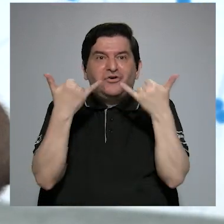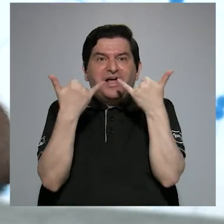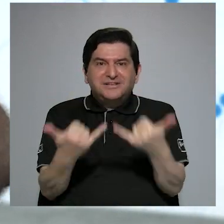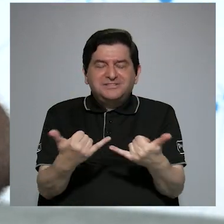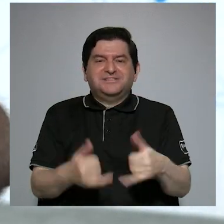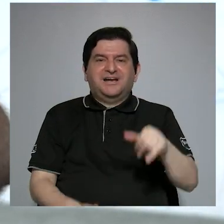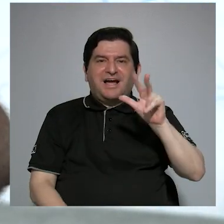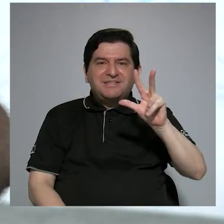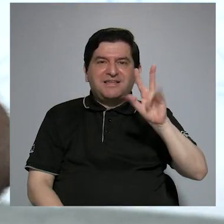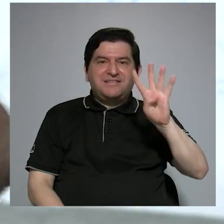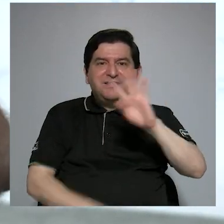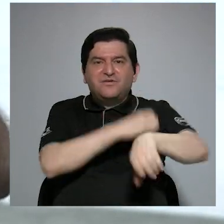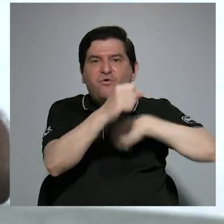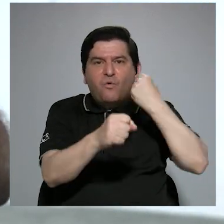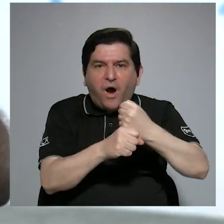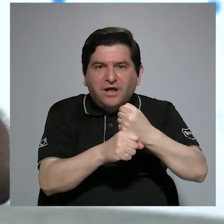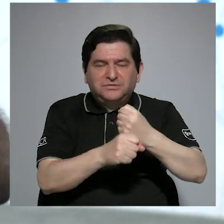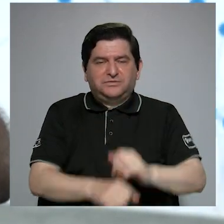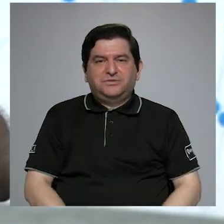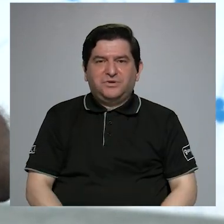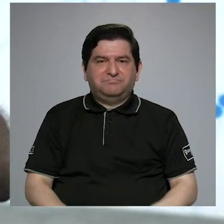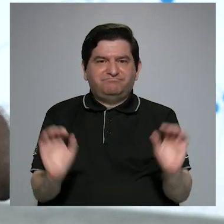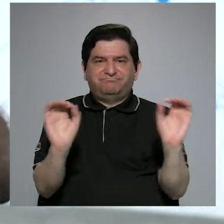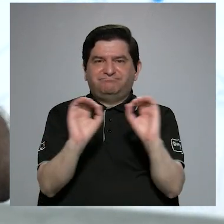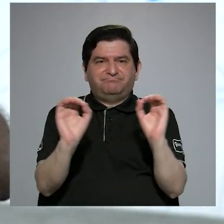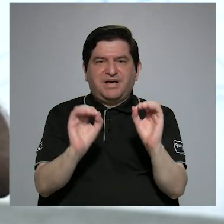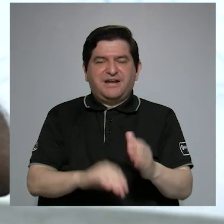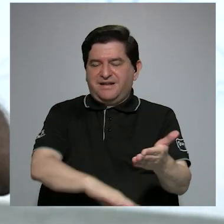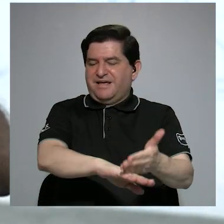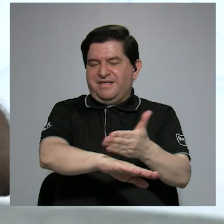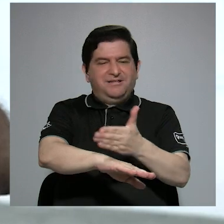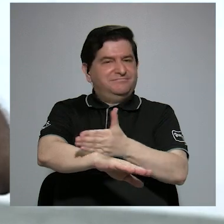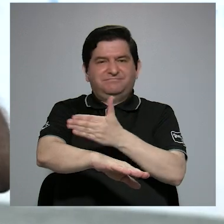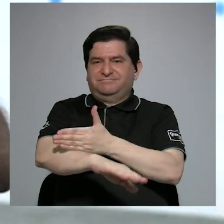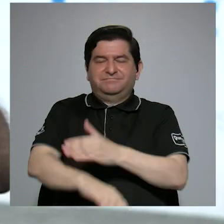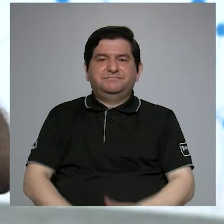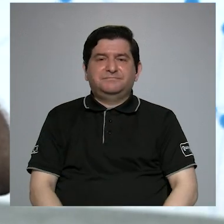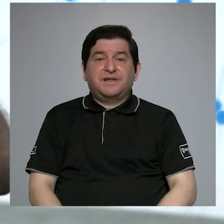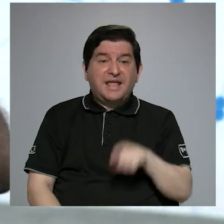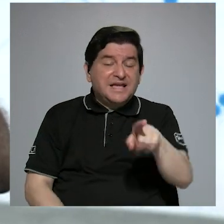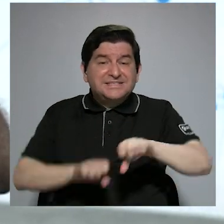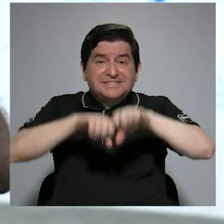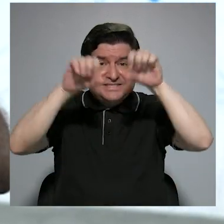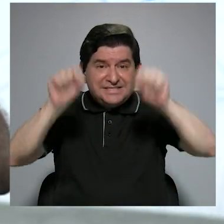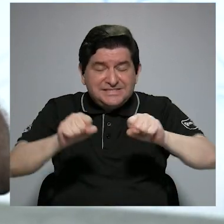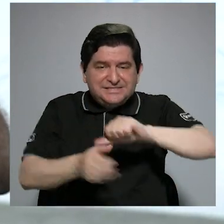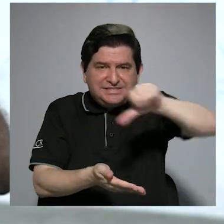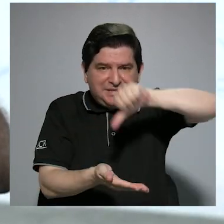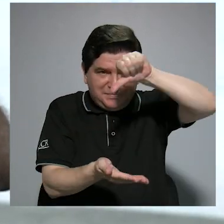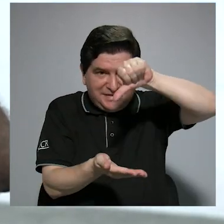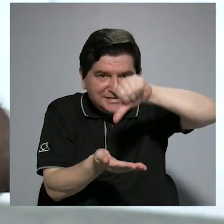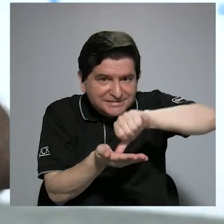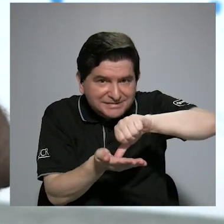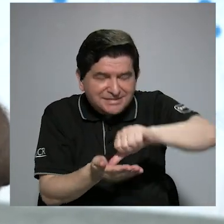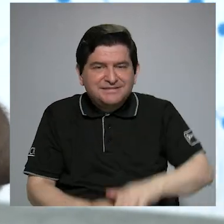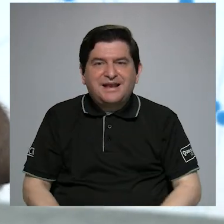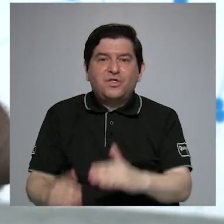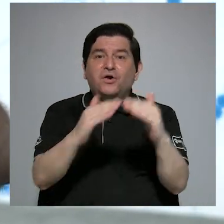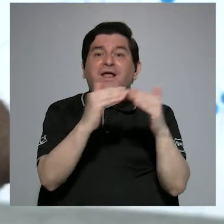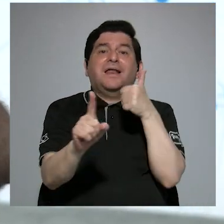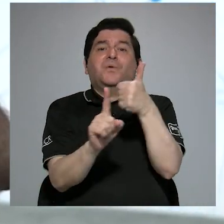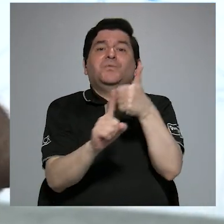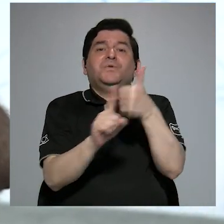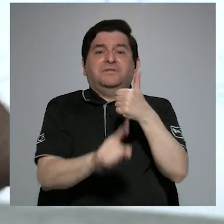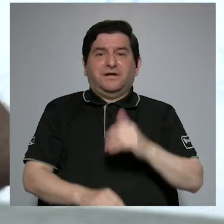tenemos 34 años, en los cuales no hemos dado los pasos correctos para tener ese sistema centrado en la